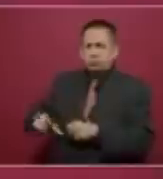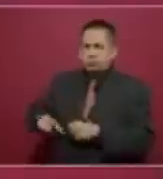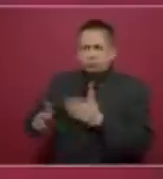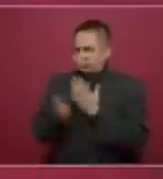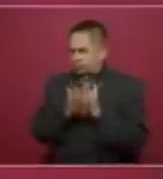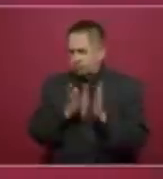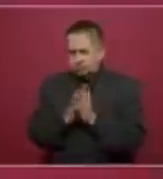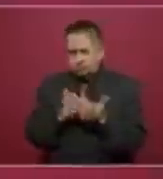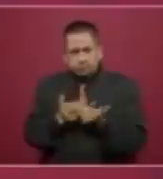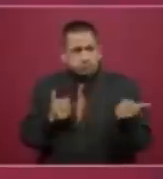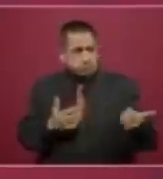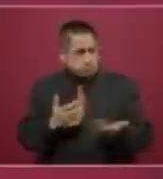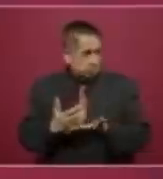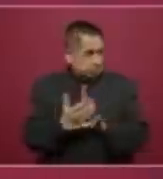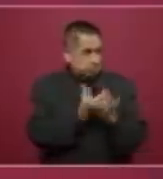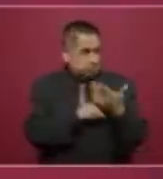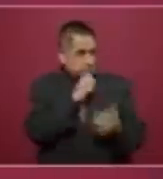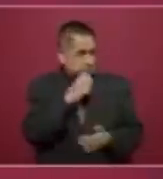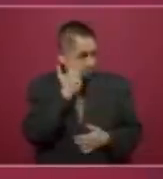que